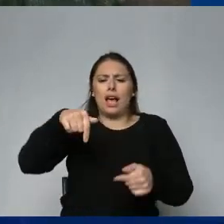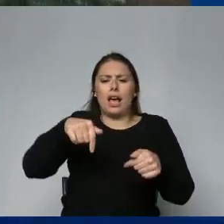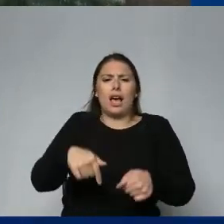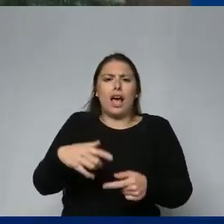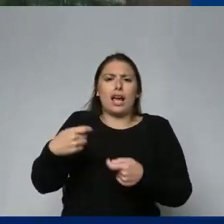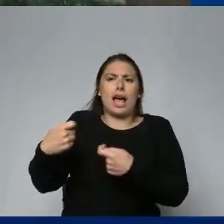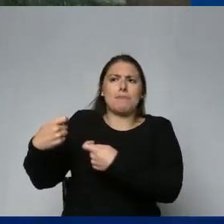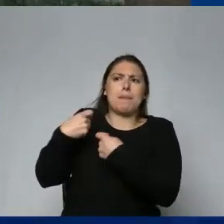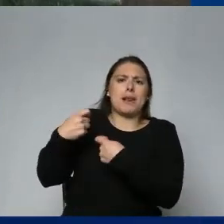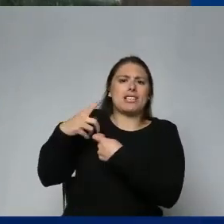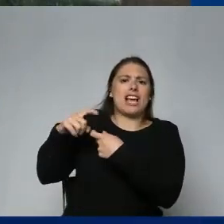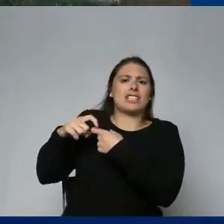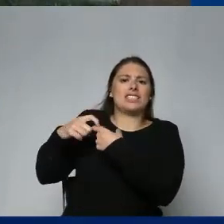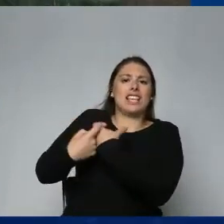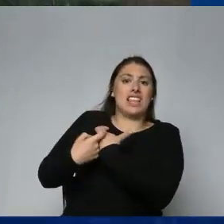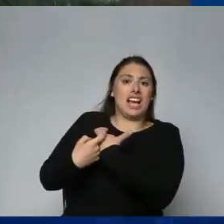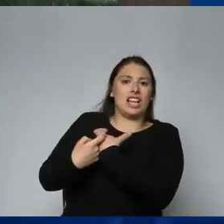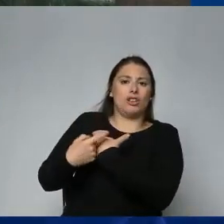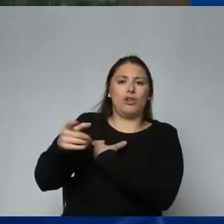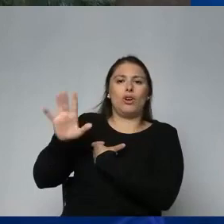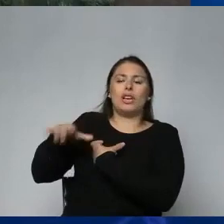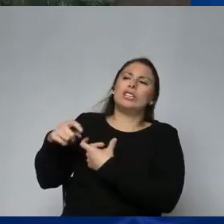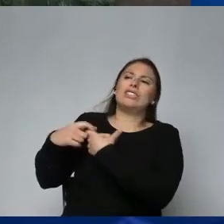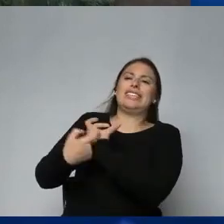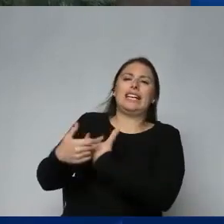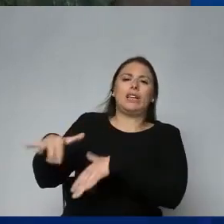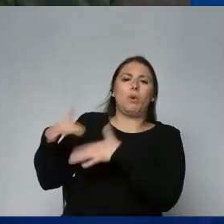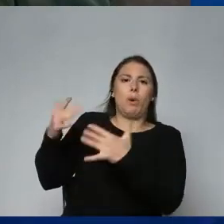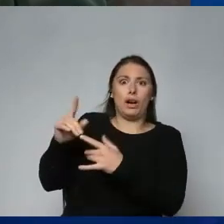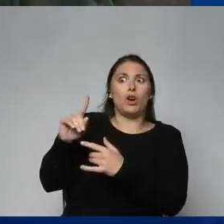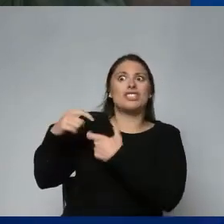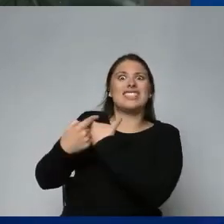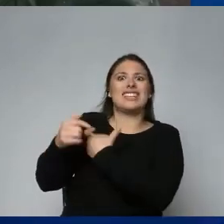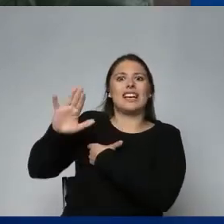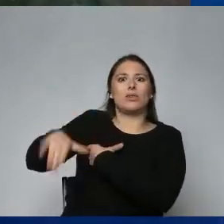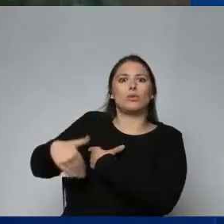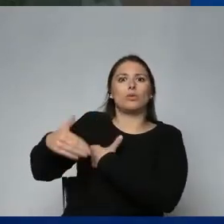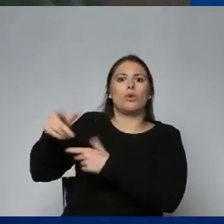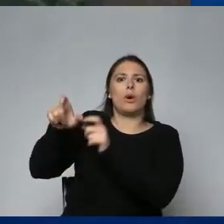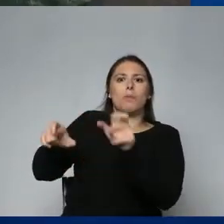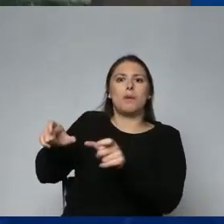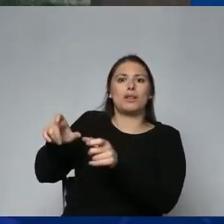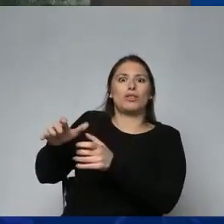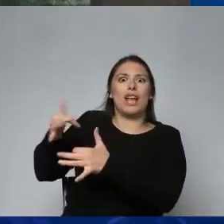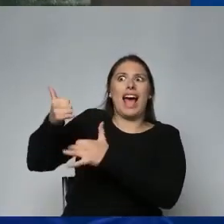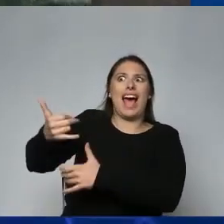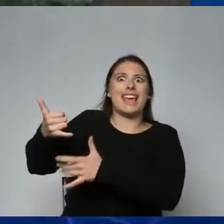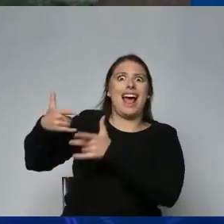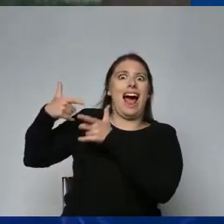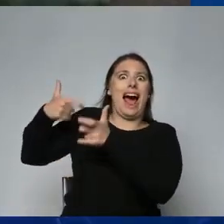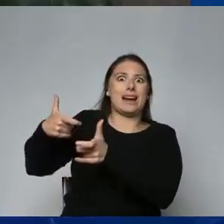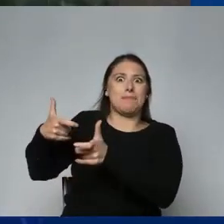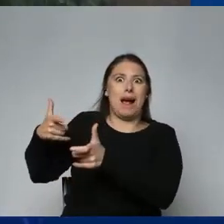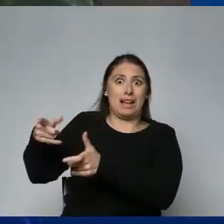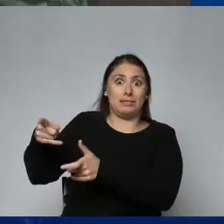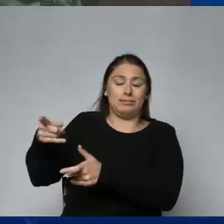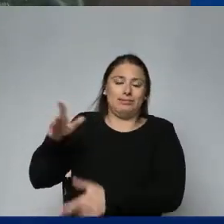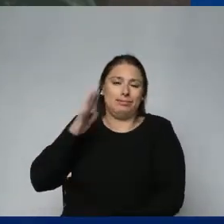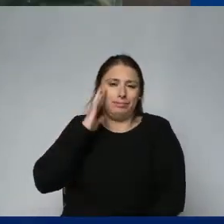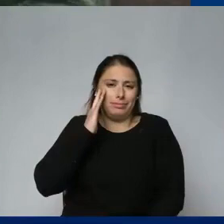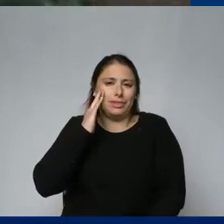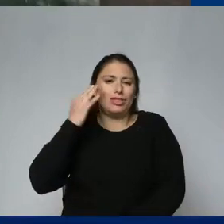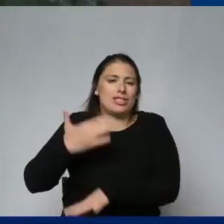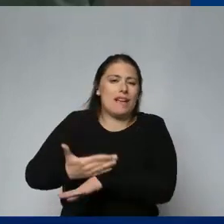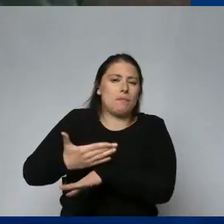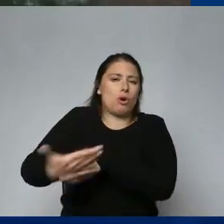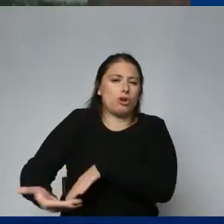presión de un sindicato, así dice, que no es un sindicato cualquiera, es el sindicato de los que tienen las armas. Y entonces ya sabemos lo que va a